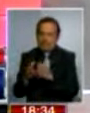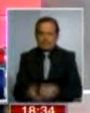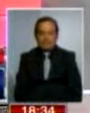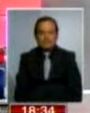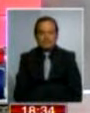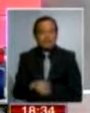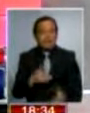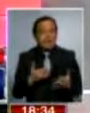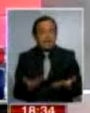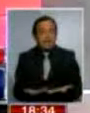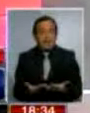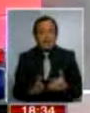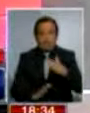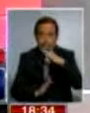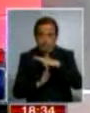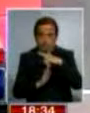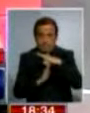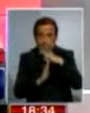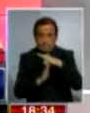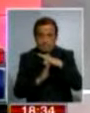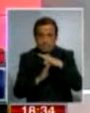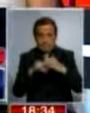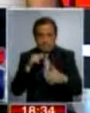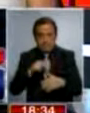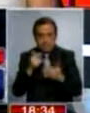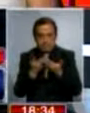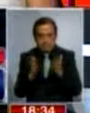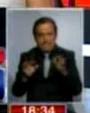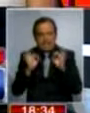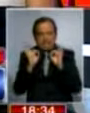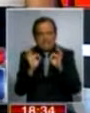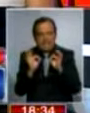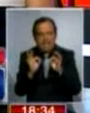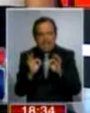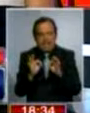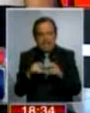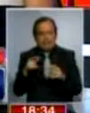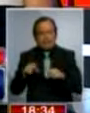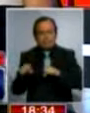Gracias. Nosotros hacemos una pausa en esta cobertura especial